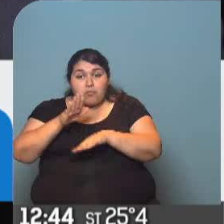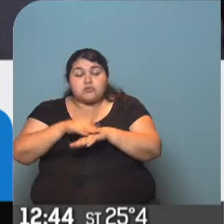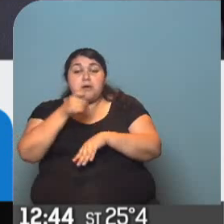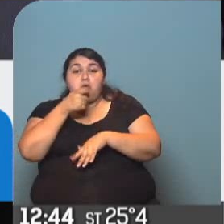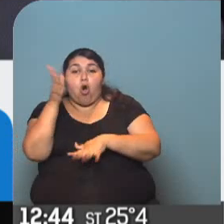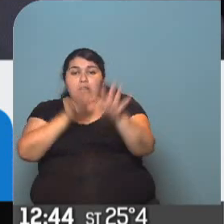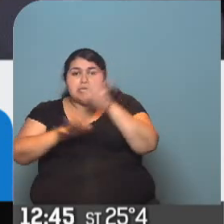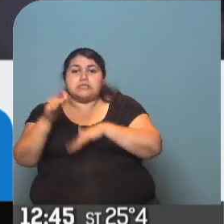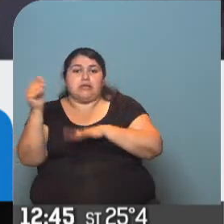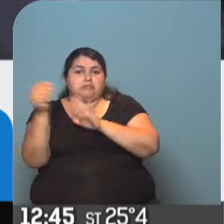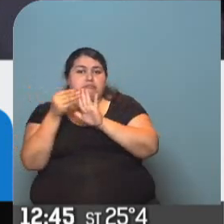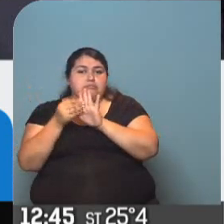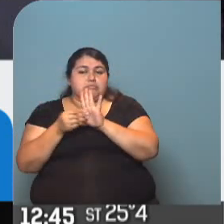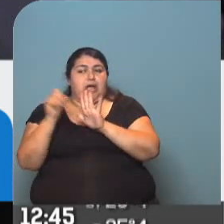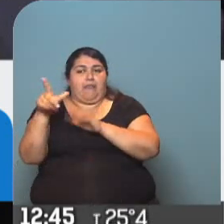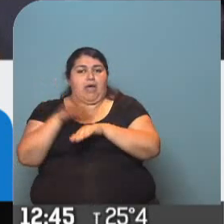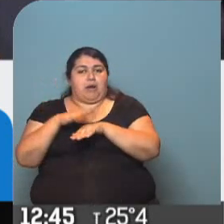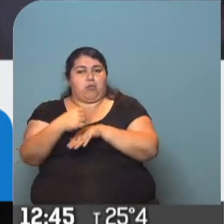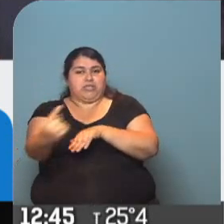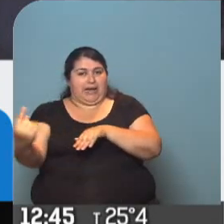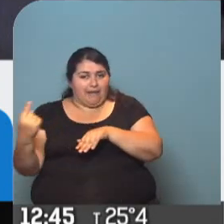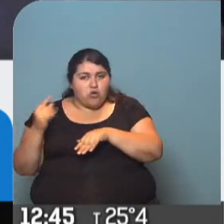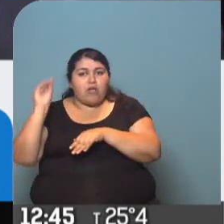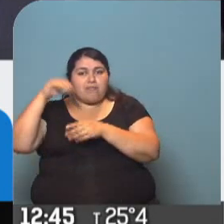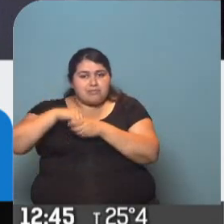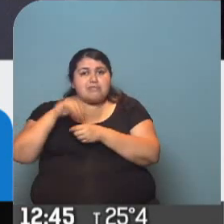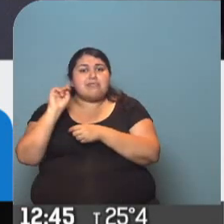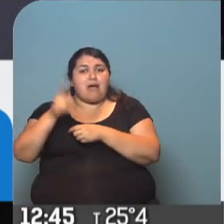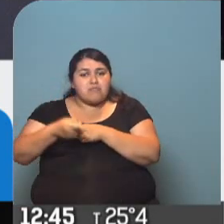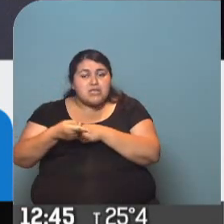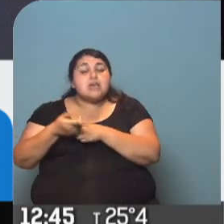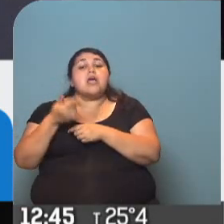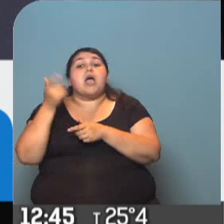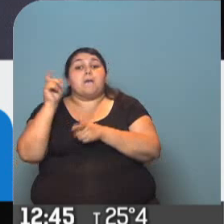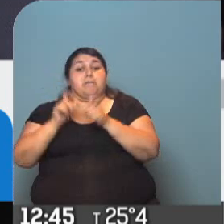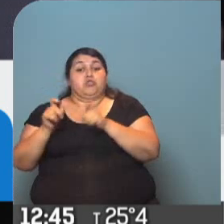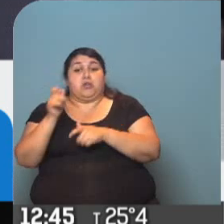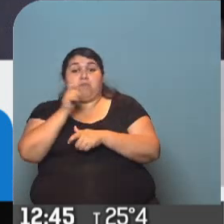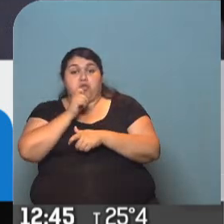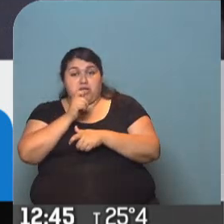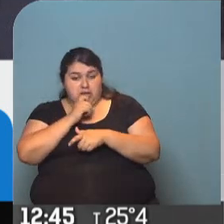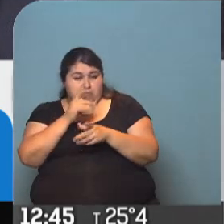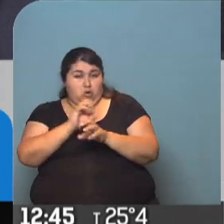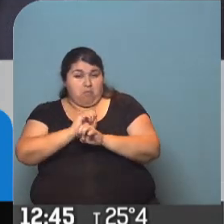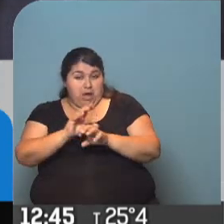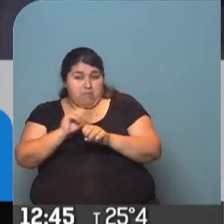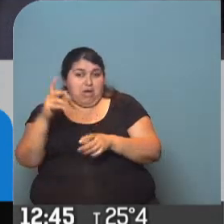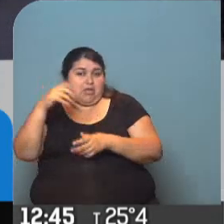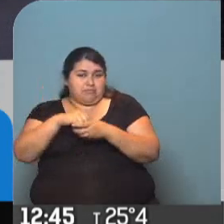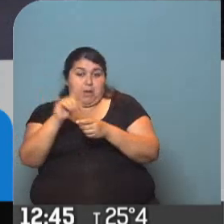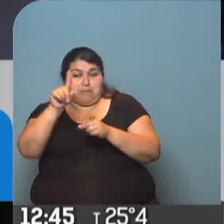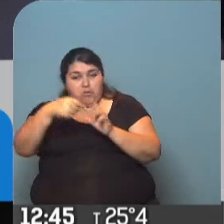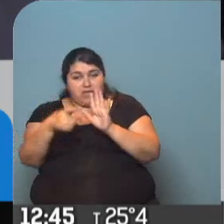organizadores también tienen su responsabilidad en el interior del estadio y aquellas conductas que están reflejadas en la ley del deporte